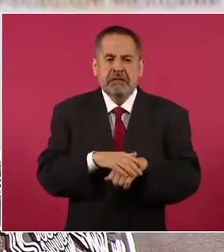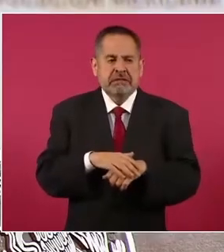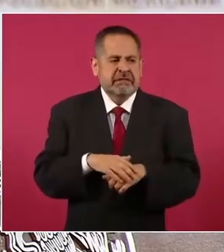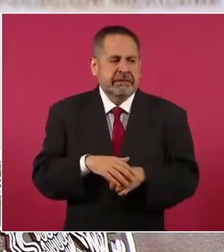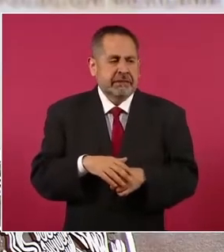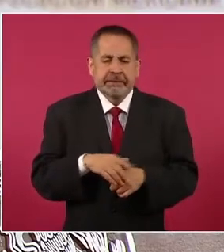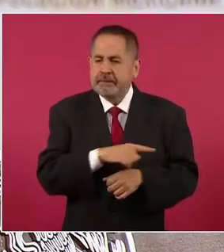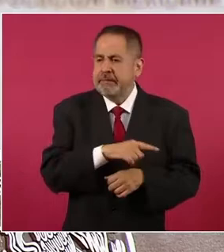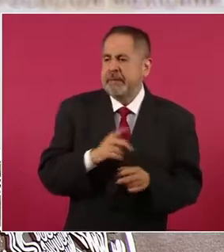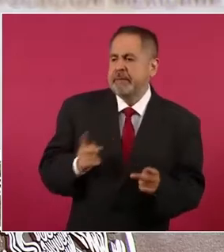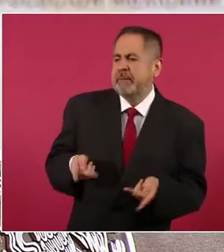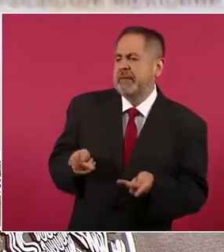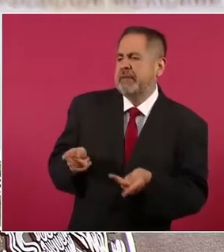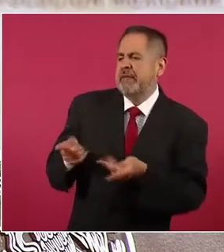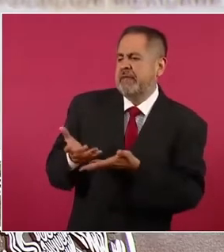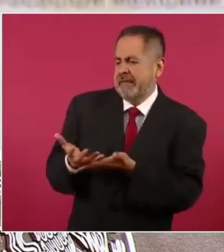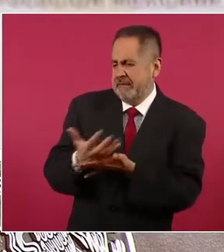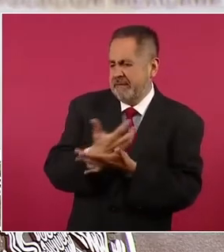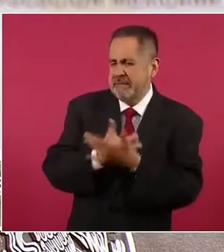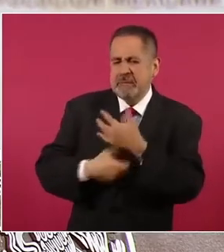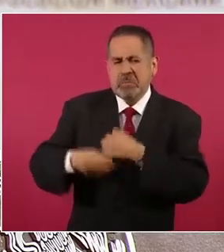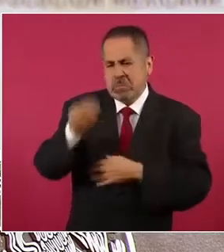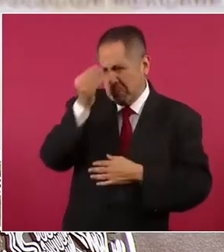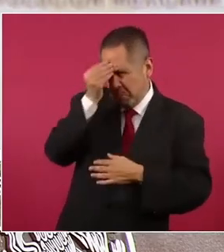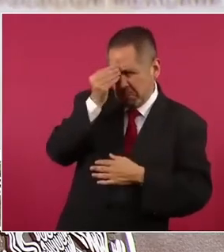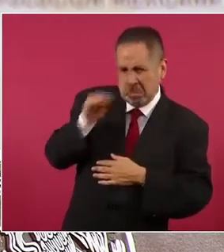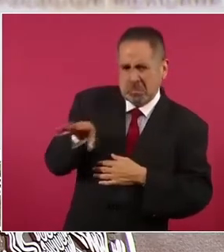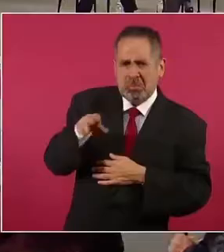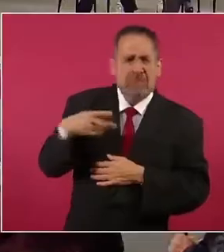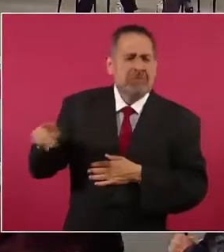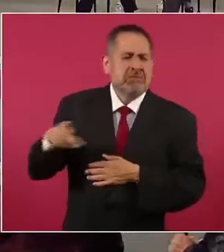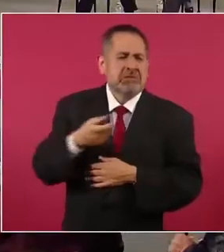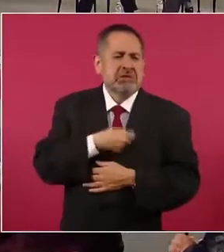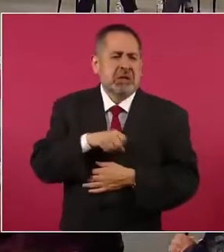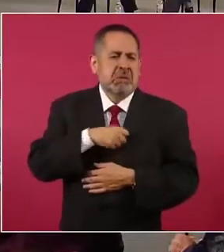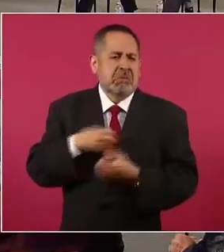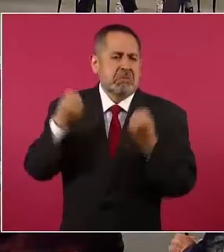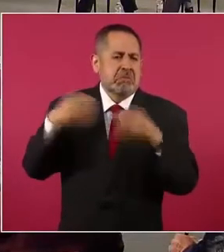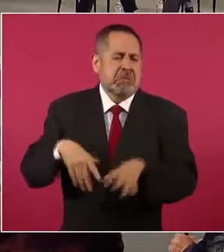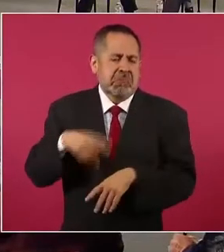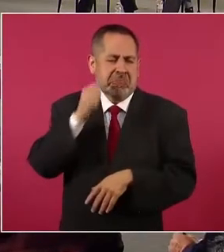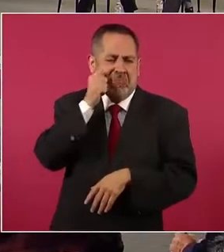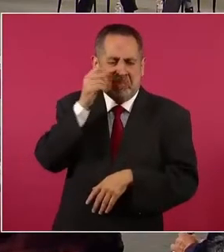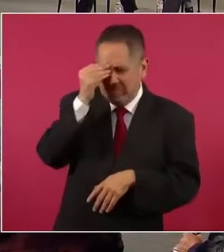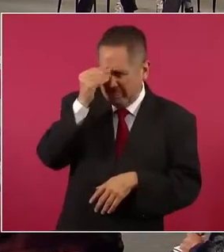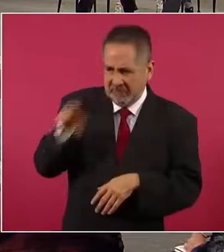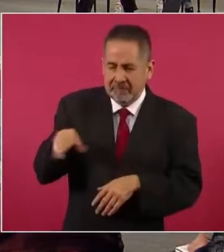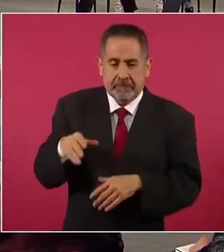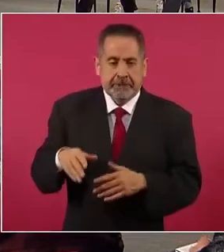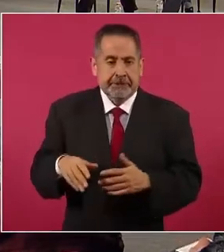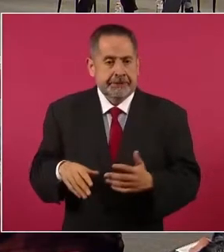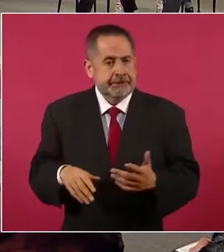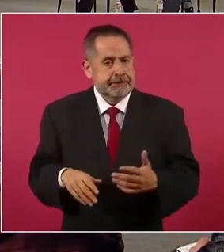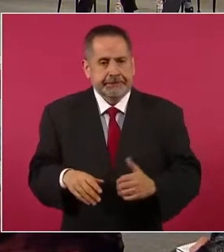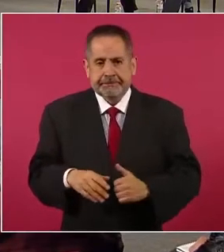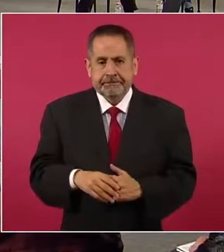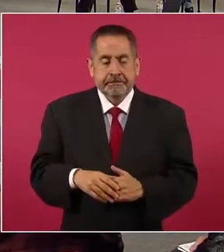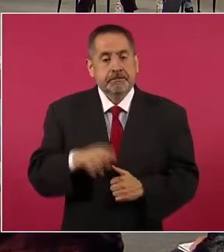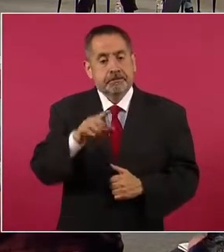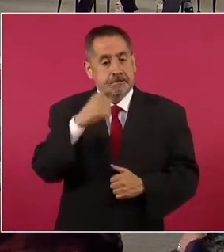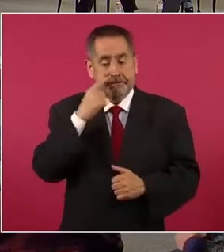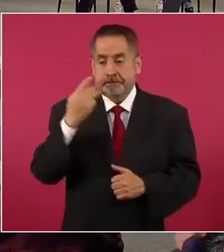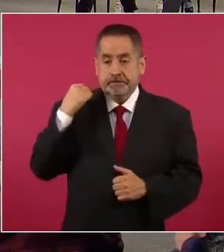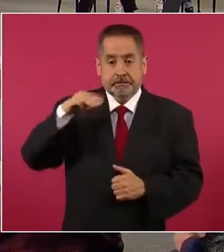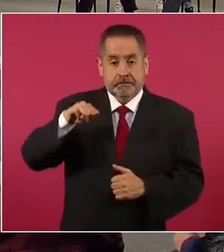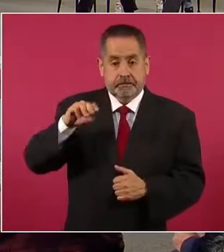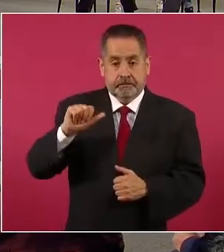y ganancias en detrimento de la salud pública. Siguiente, por favor. Para recapitular, en mayo de este